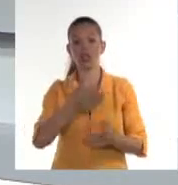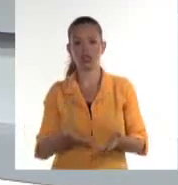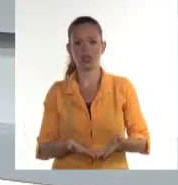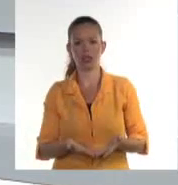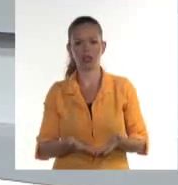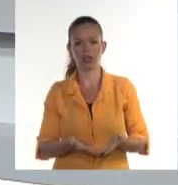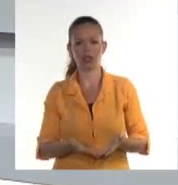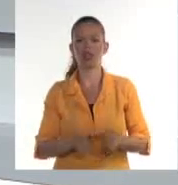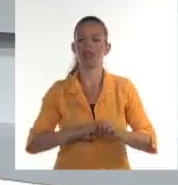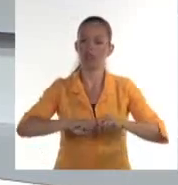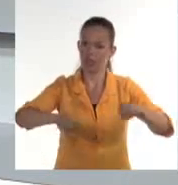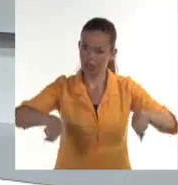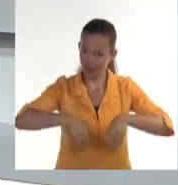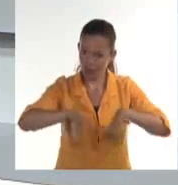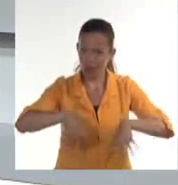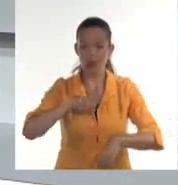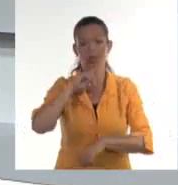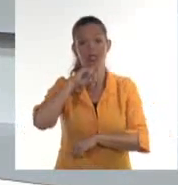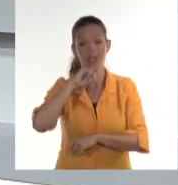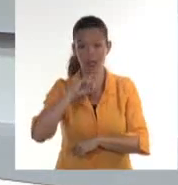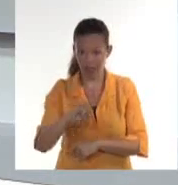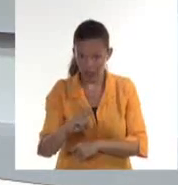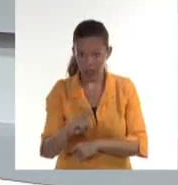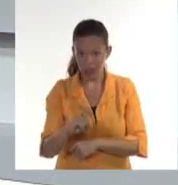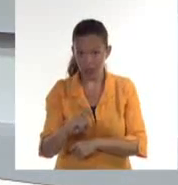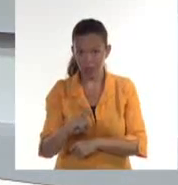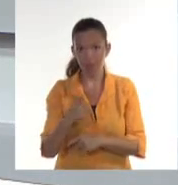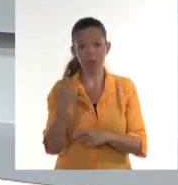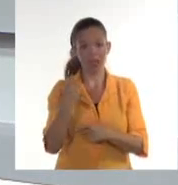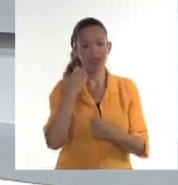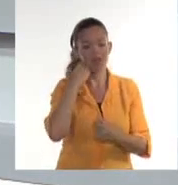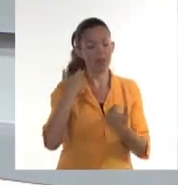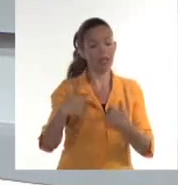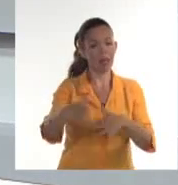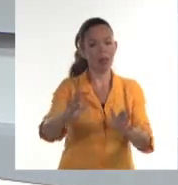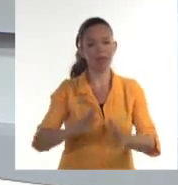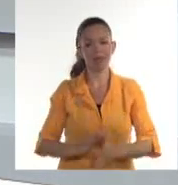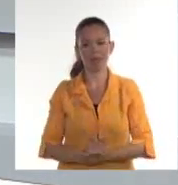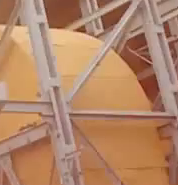sin dudas que tiene muchos capítulos de violencia por venir. Así me despido, hasta un próximo encuentro.